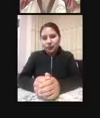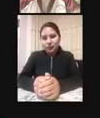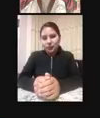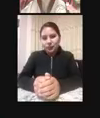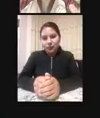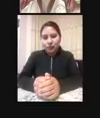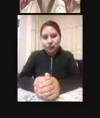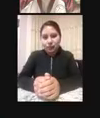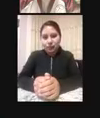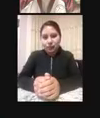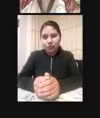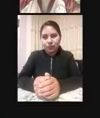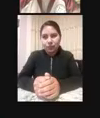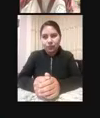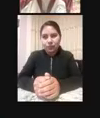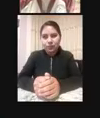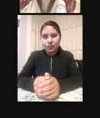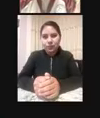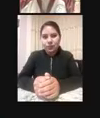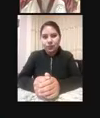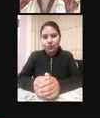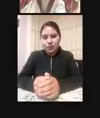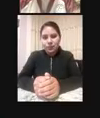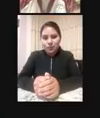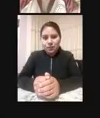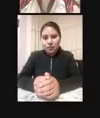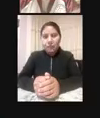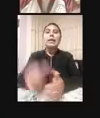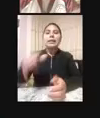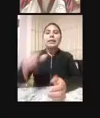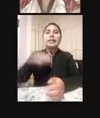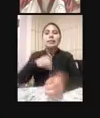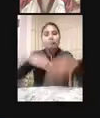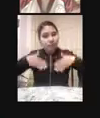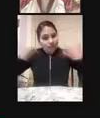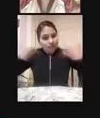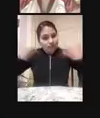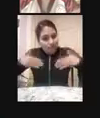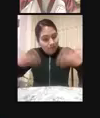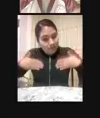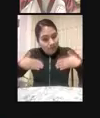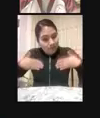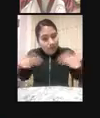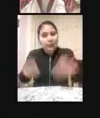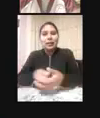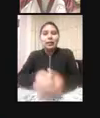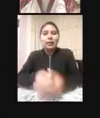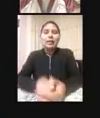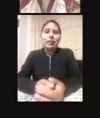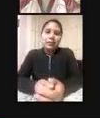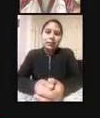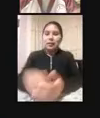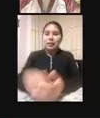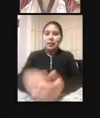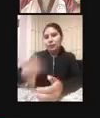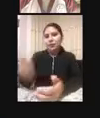en el momento de hacer los ejercicios y felicitarle la acción que está realizando el niño. Siguiente, por favor.